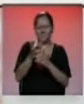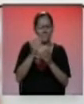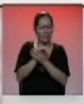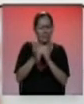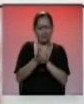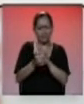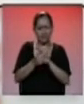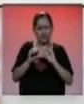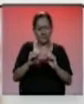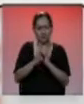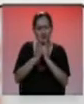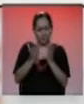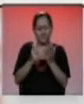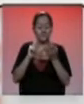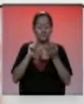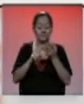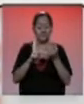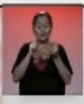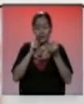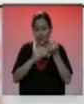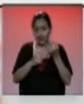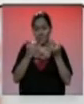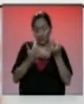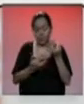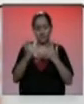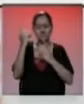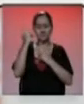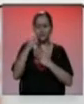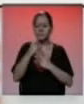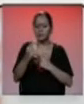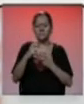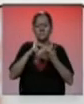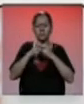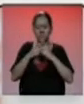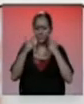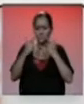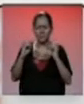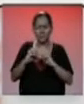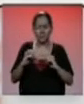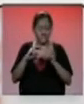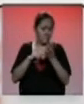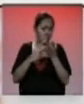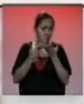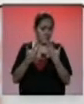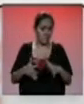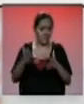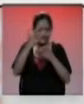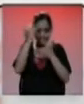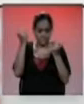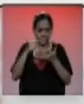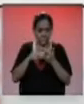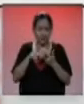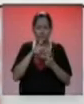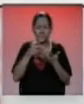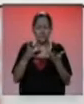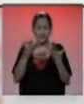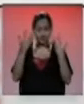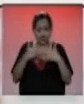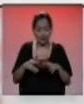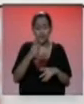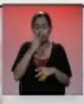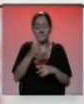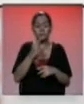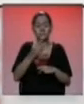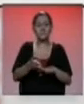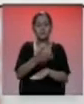se rompió la cadena de custodia es decir el fraude ya estaba hecho pero acaso no argumentaban